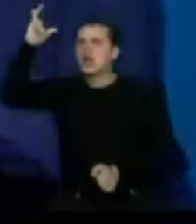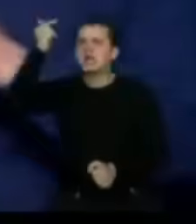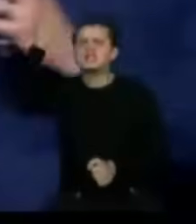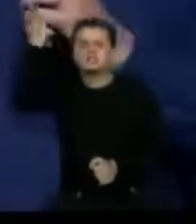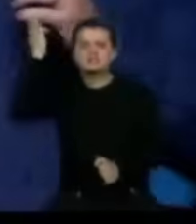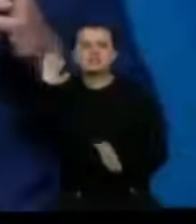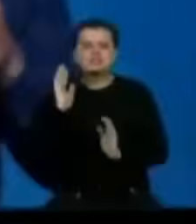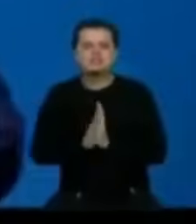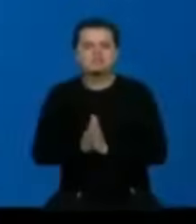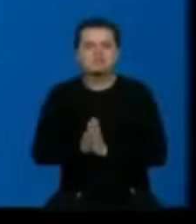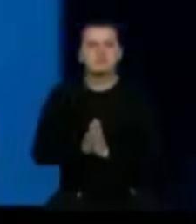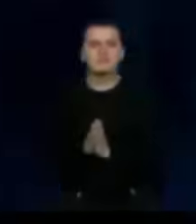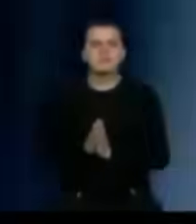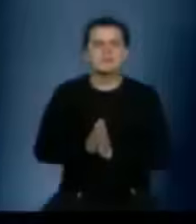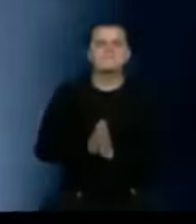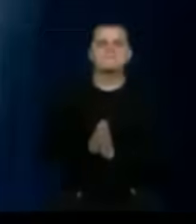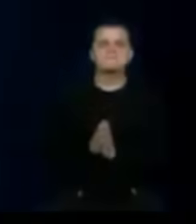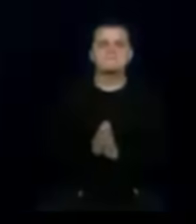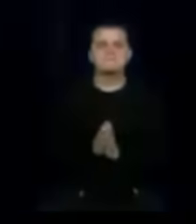Cristo.